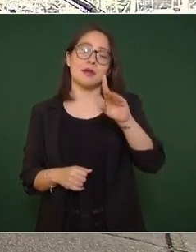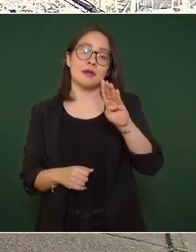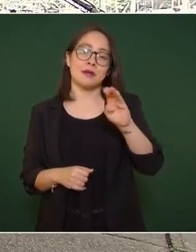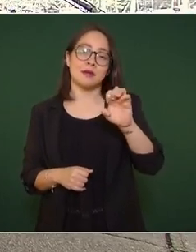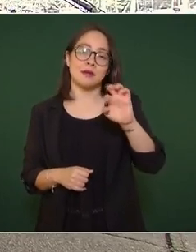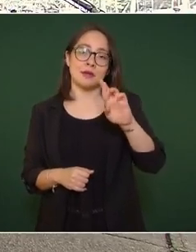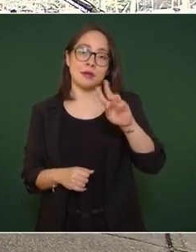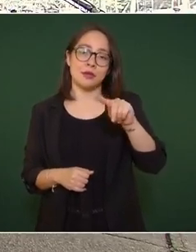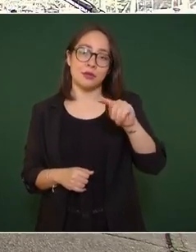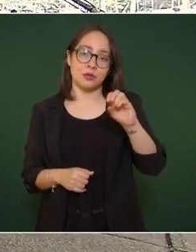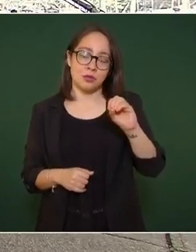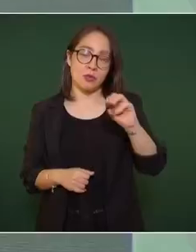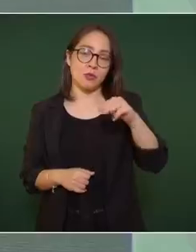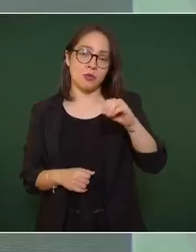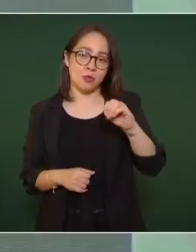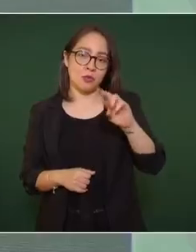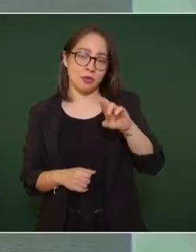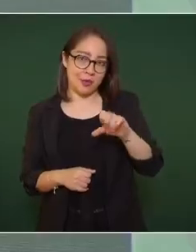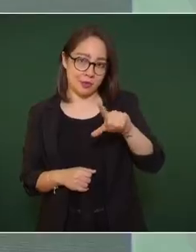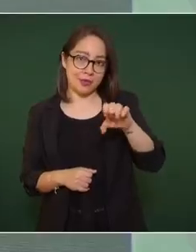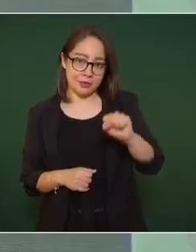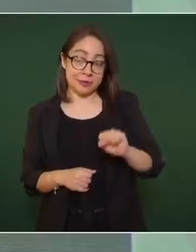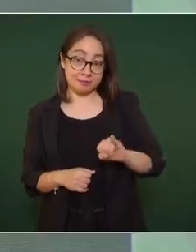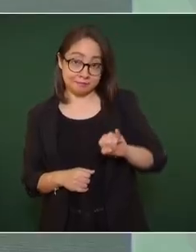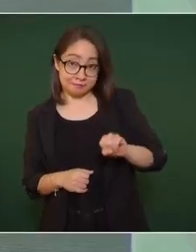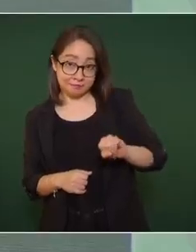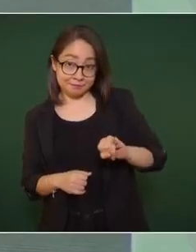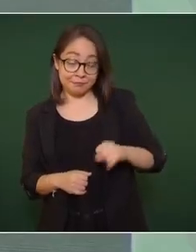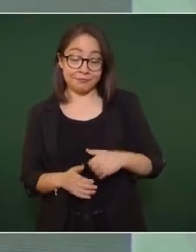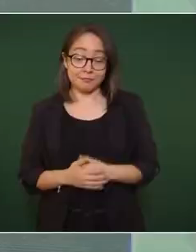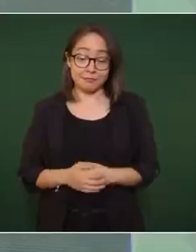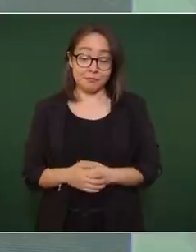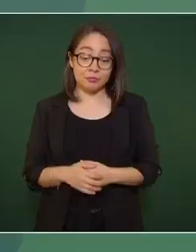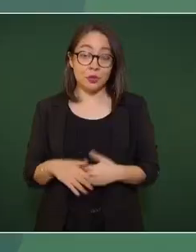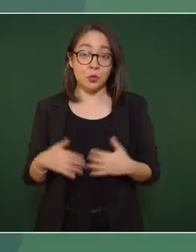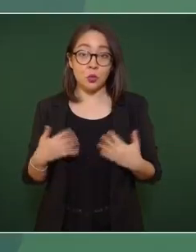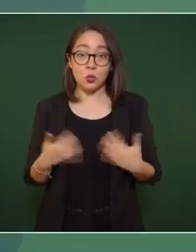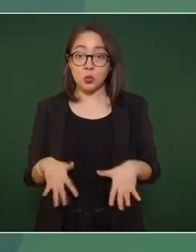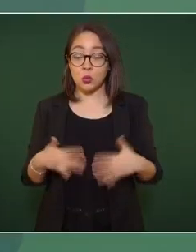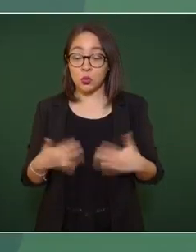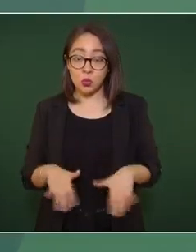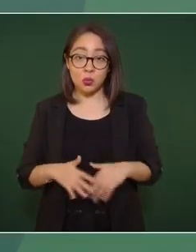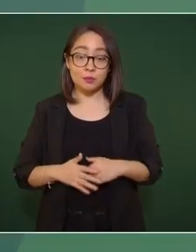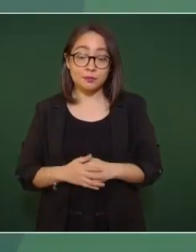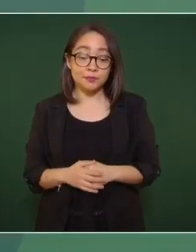Alberto Morales, sí. Sí, de primera.